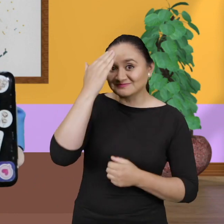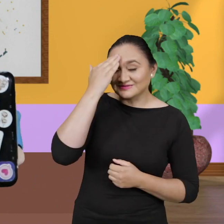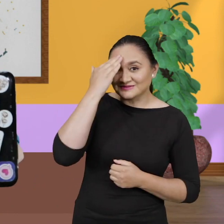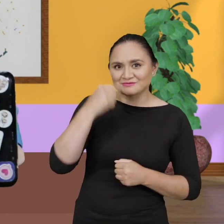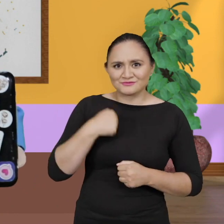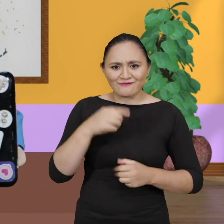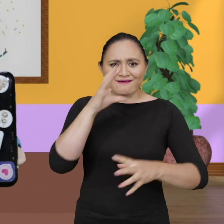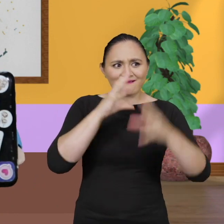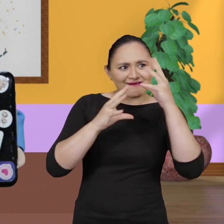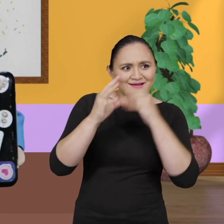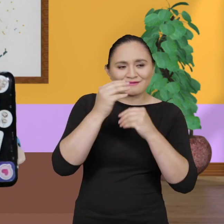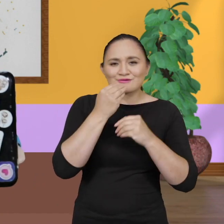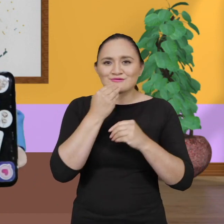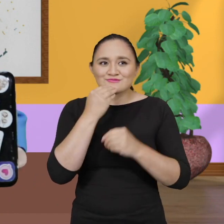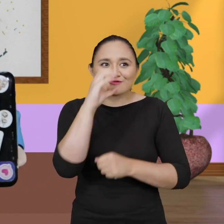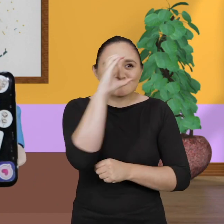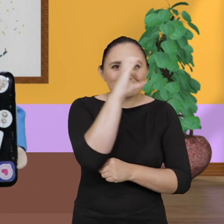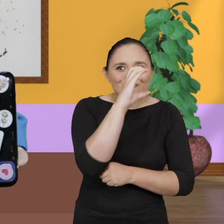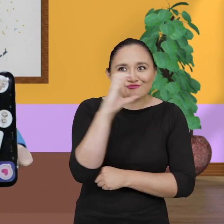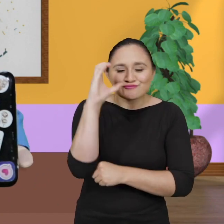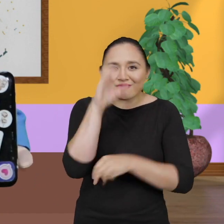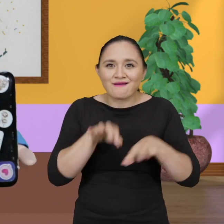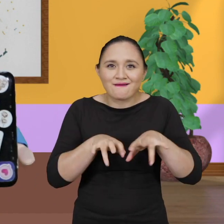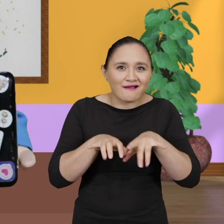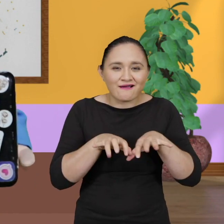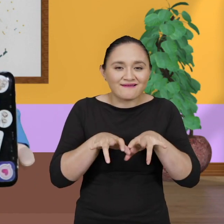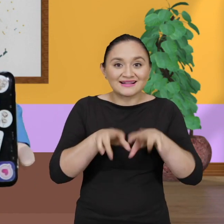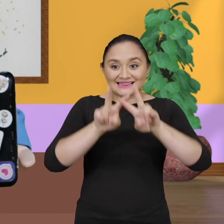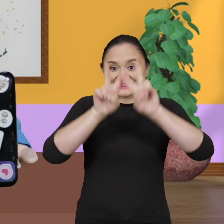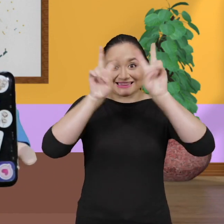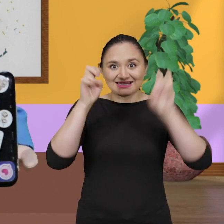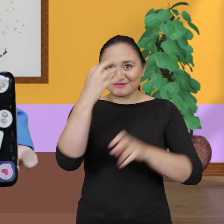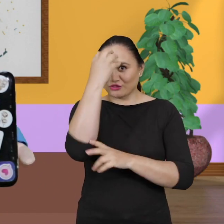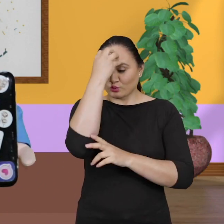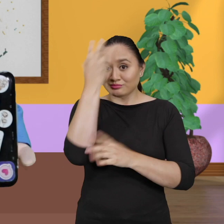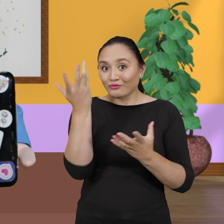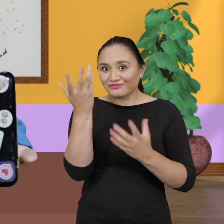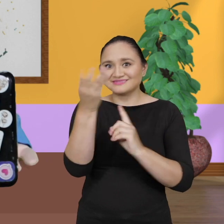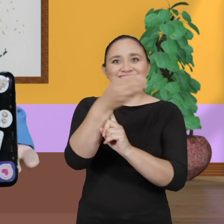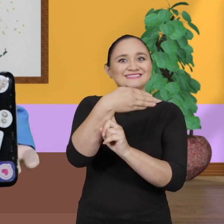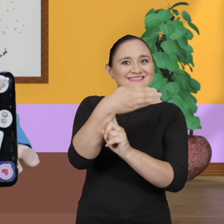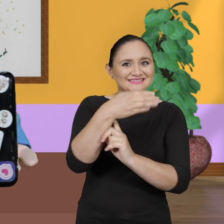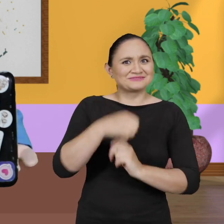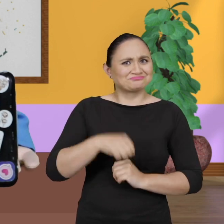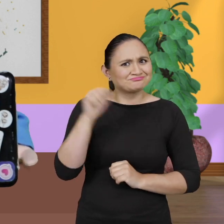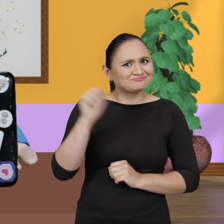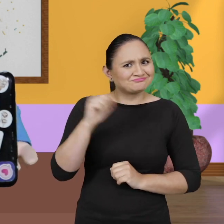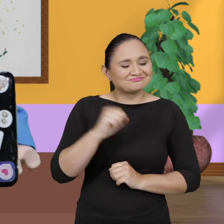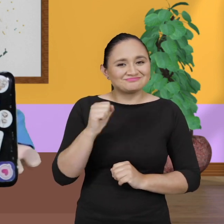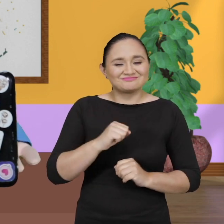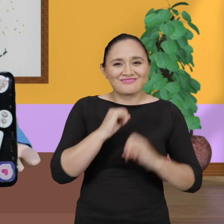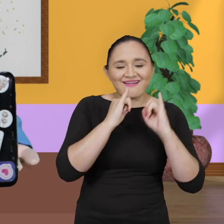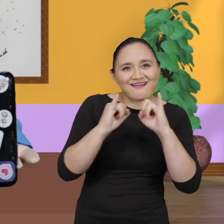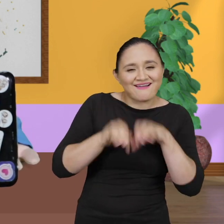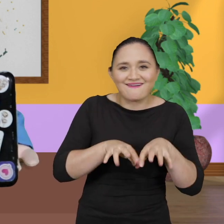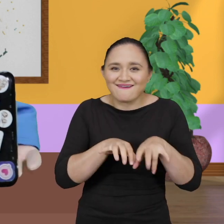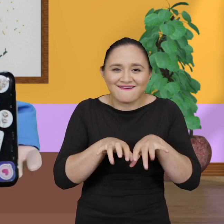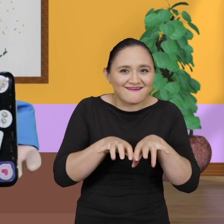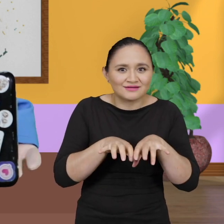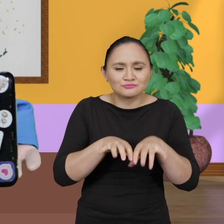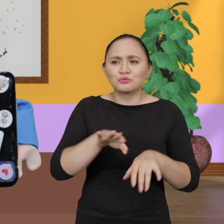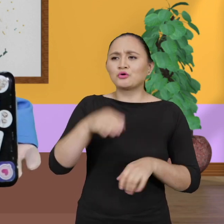¿Saben? Estoy aprendiendo a buscar contenido educativo en la internet. Y si lo hay, es muy